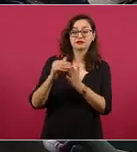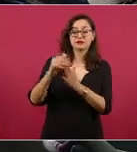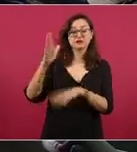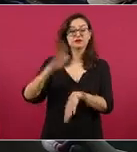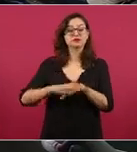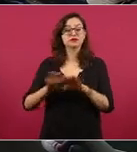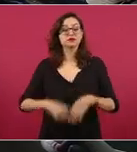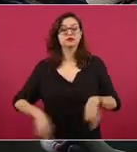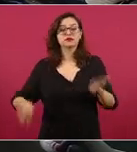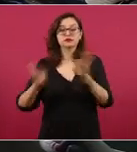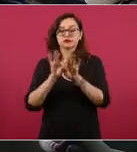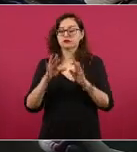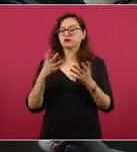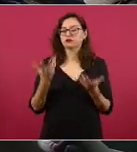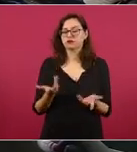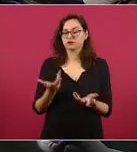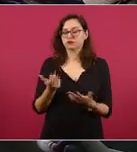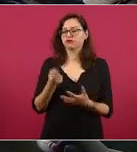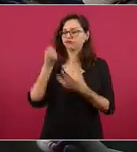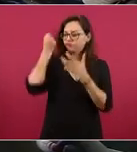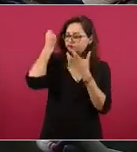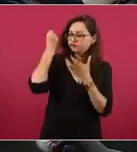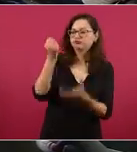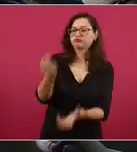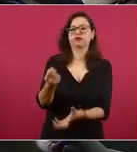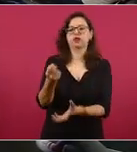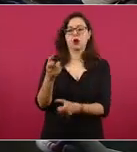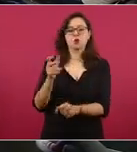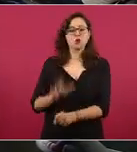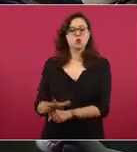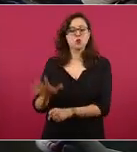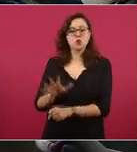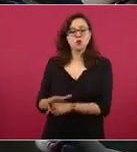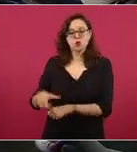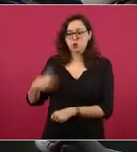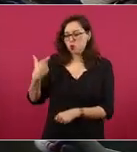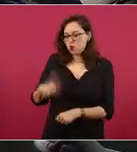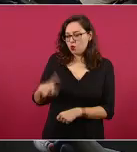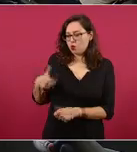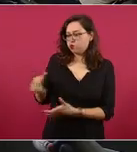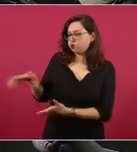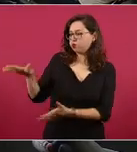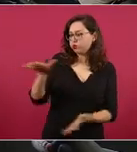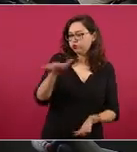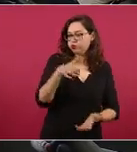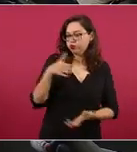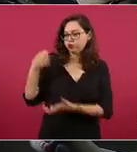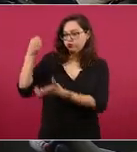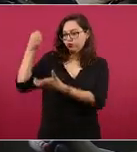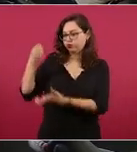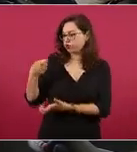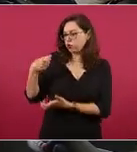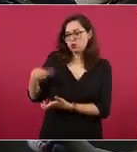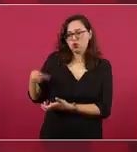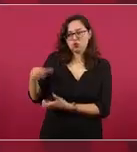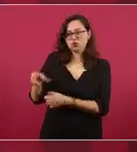con presupuesto público, con dinero del pueblo de México.